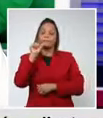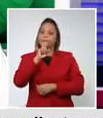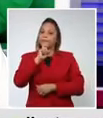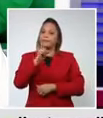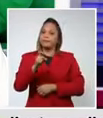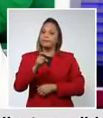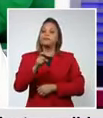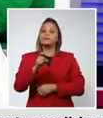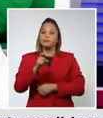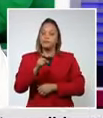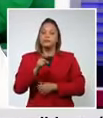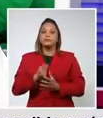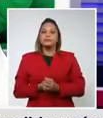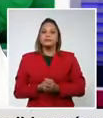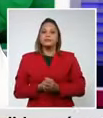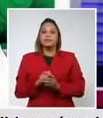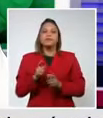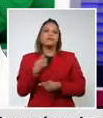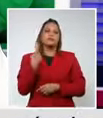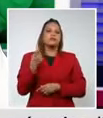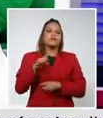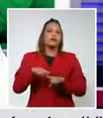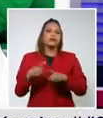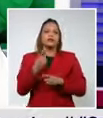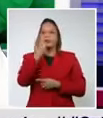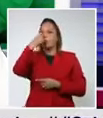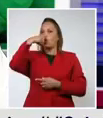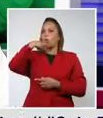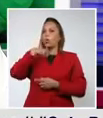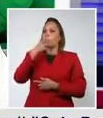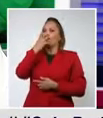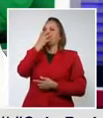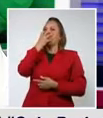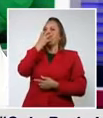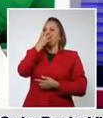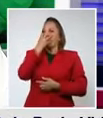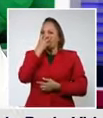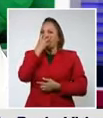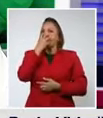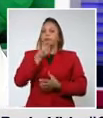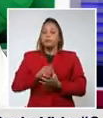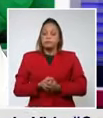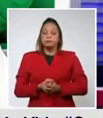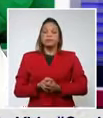su evolución fue necesario incluso intubarla y ventilarla